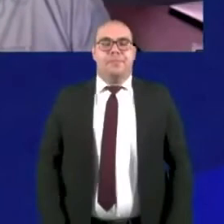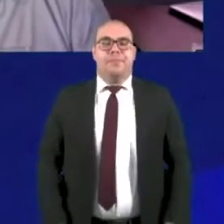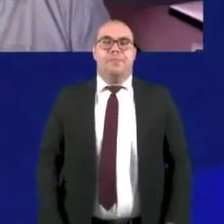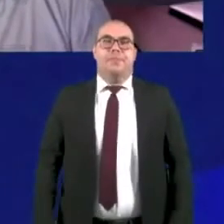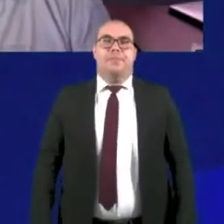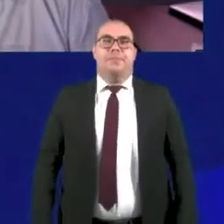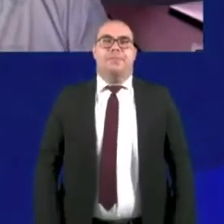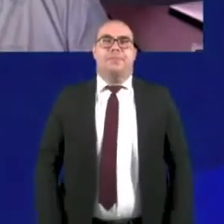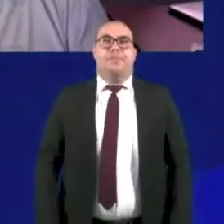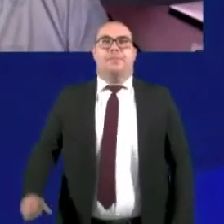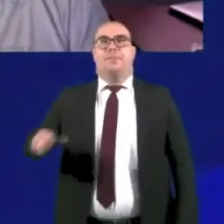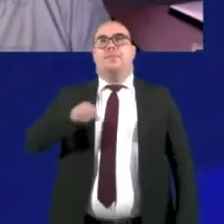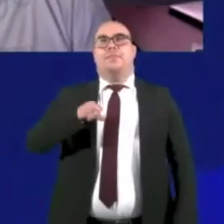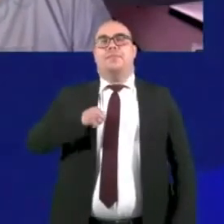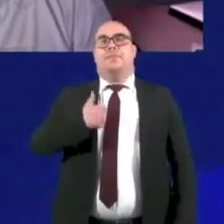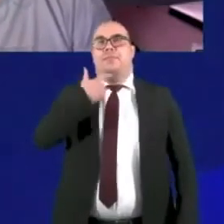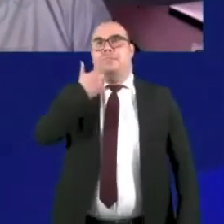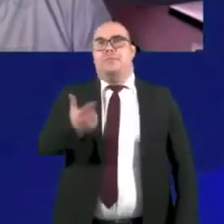Creo que